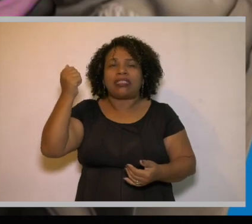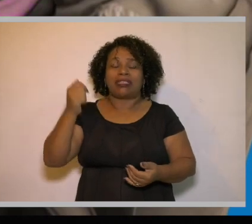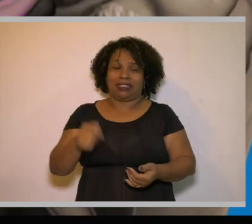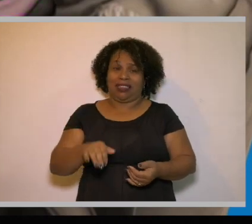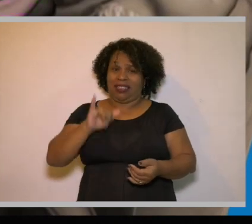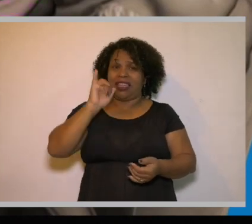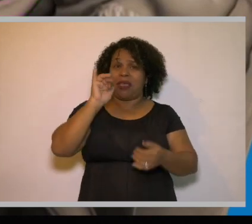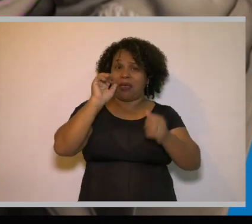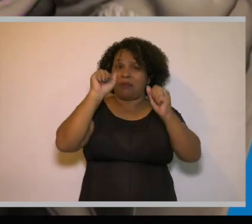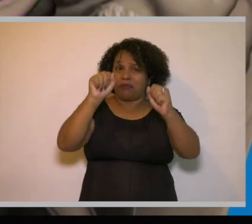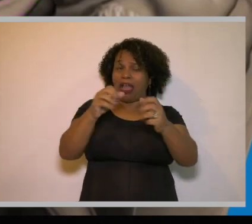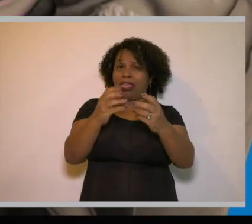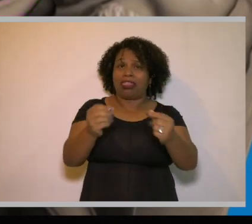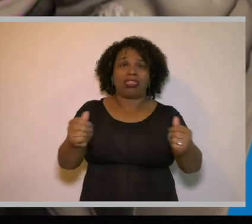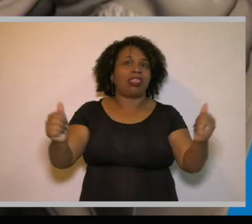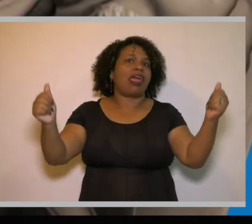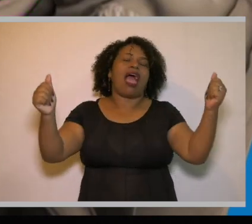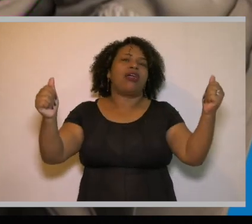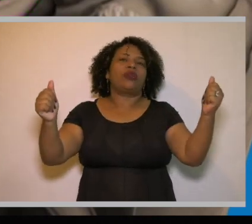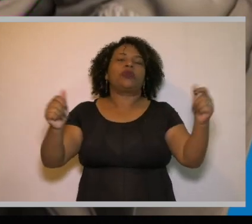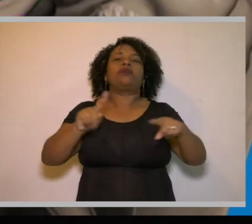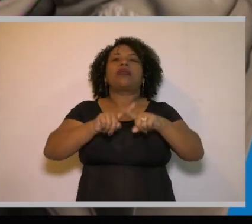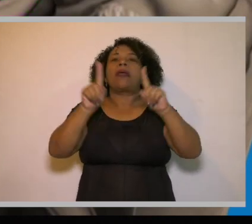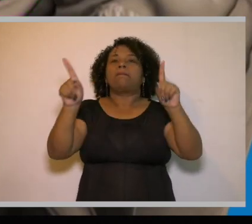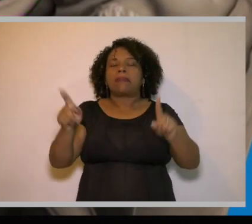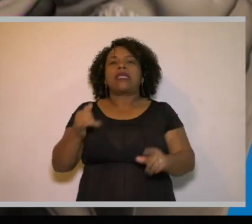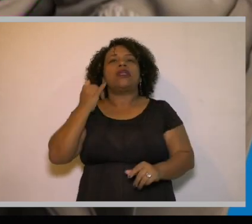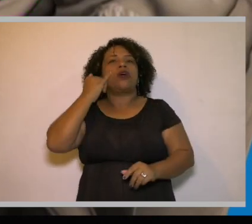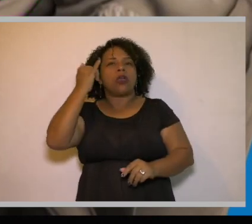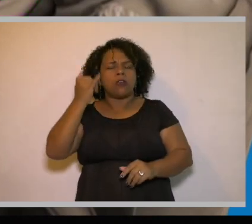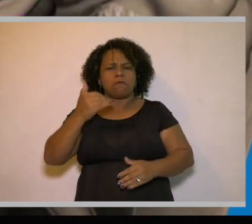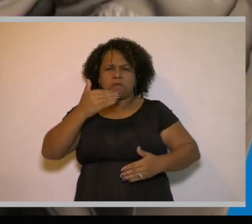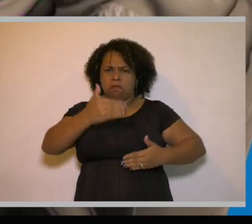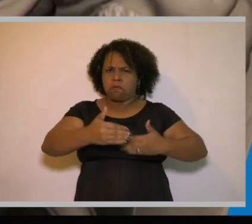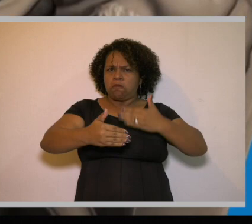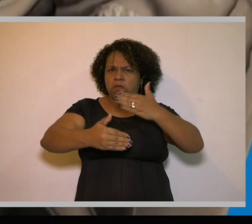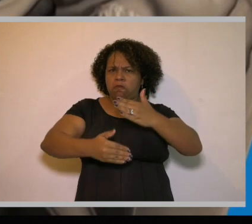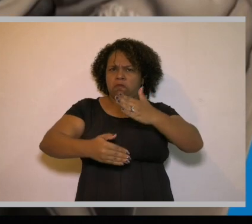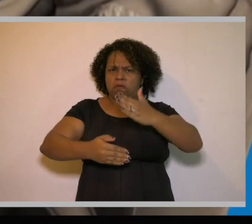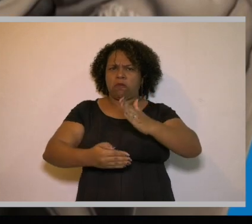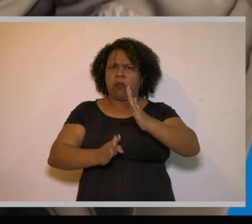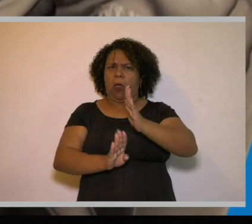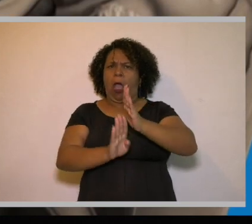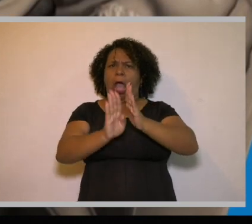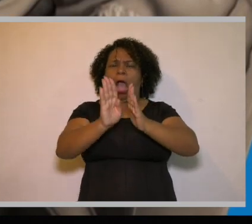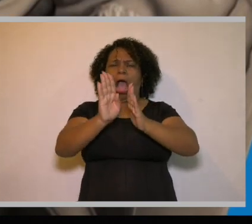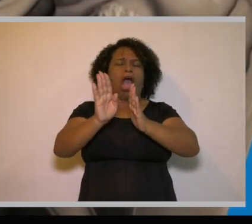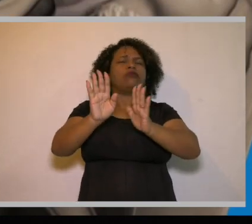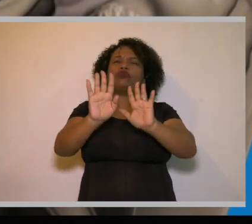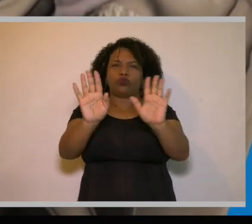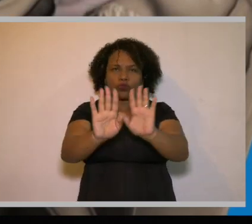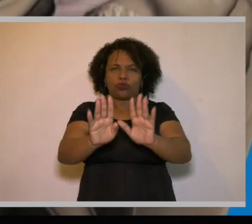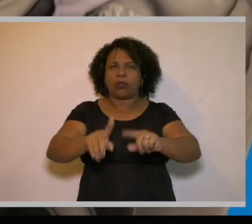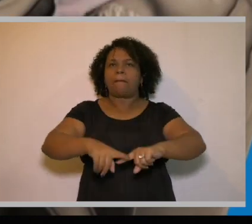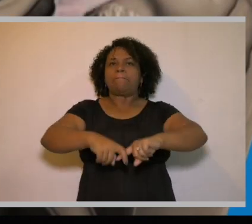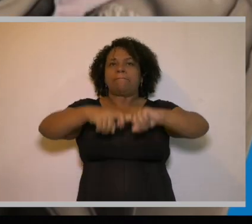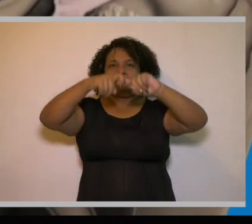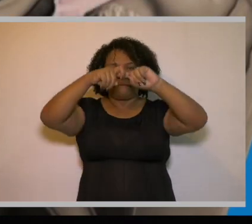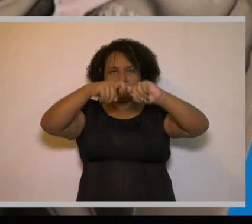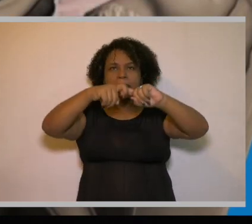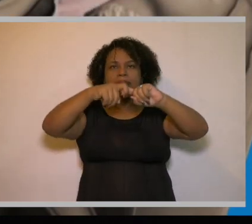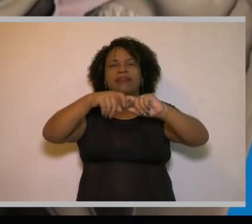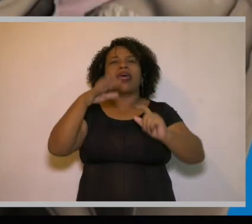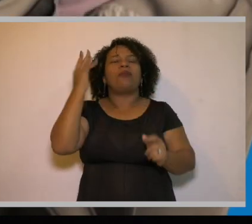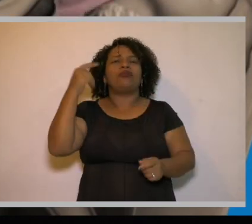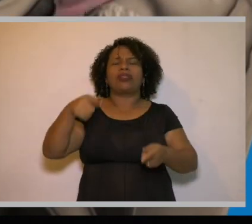momento la enfermedad no tiene cura, sí se puede ralentizar su progresión. Los pacientes con Alzheimer recuerdan mucho mejor las cosas de su infancia, de